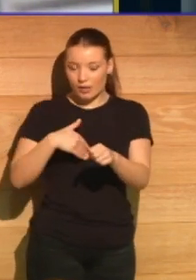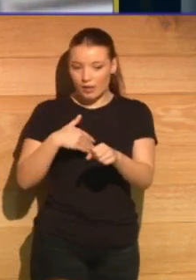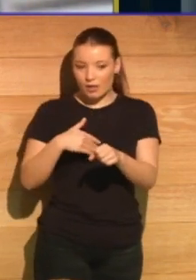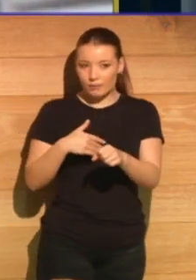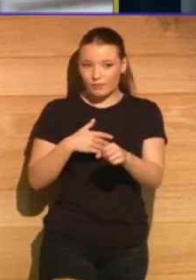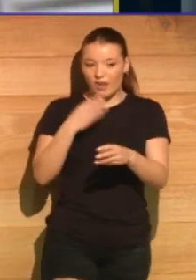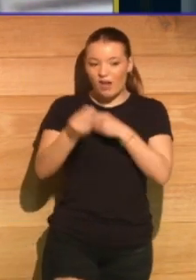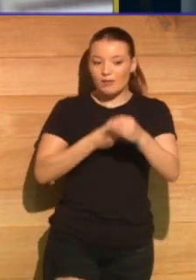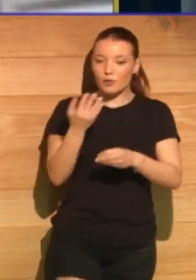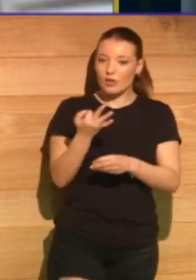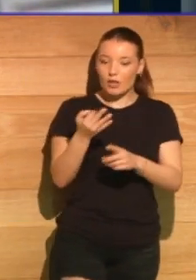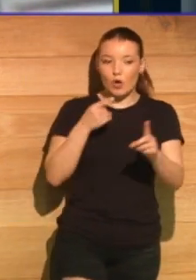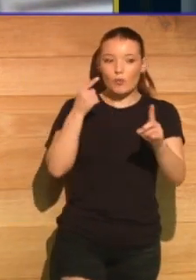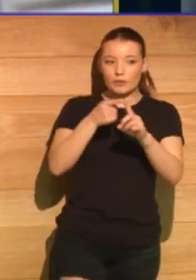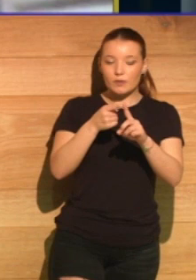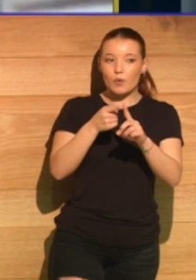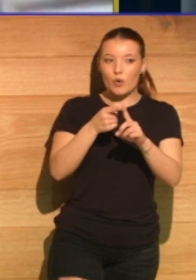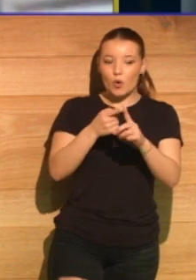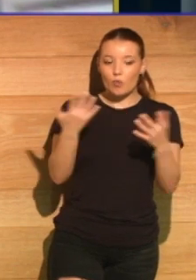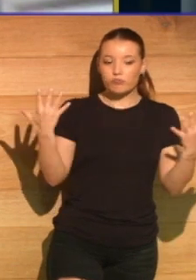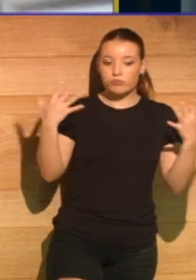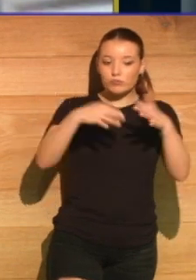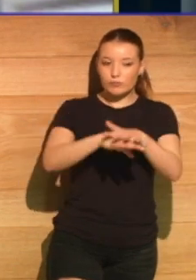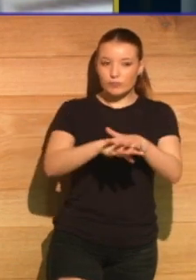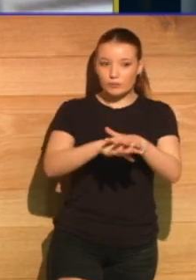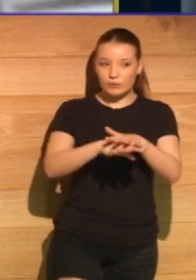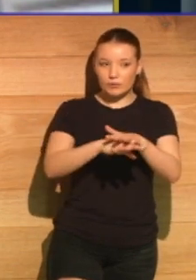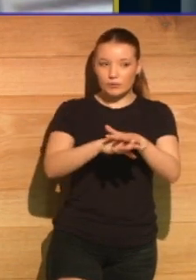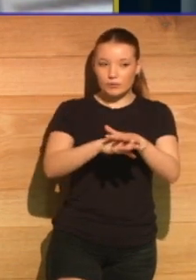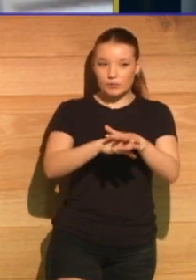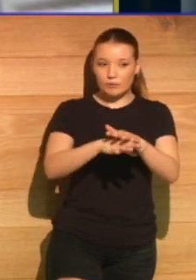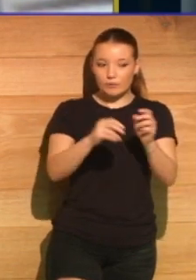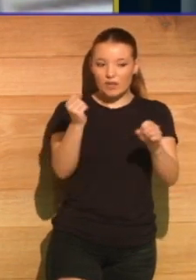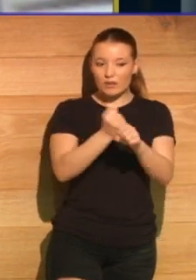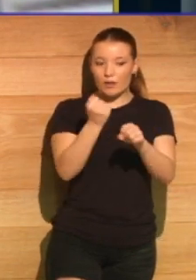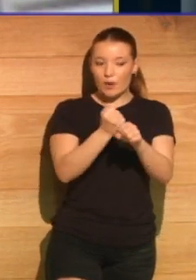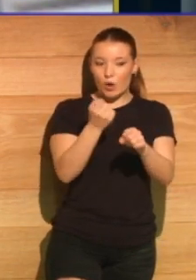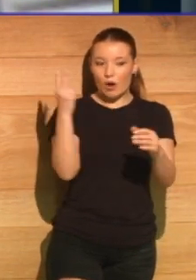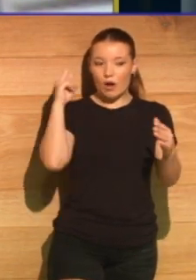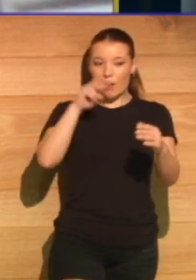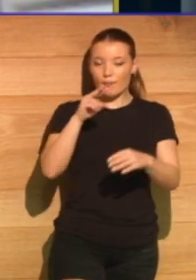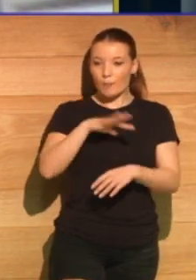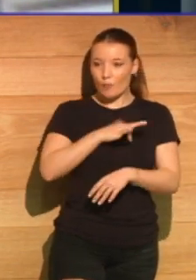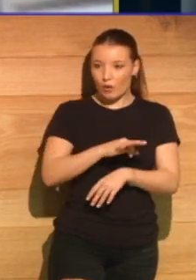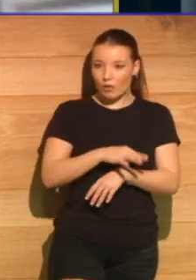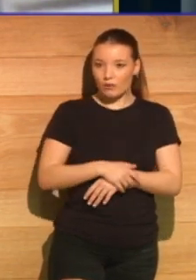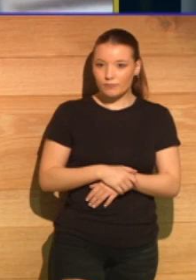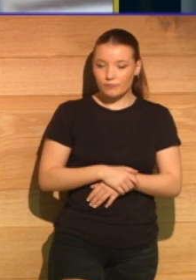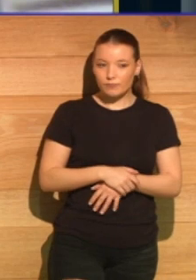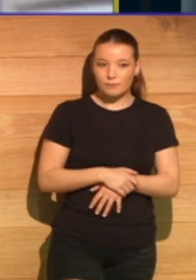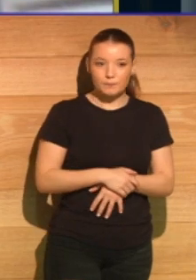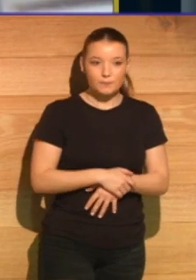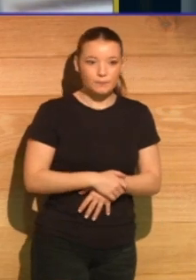unirlas, para ver más obras como esta, ¿no? En el que convivan tan bien y aporten tanto?